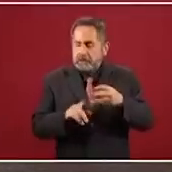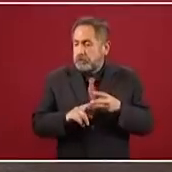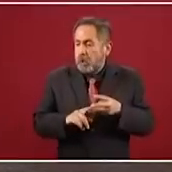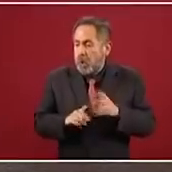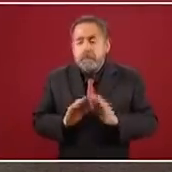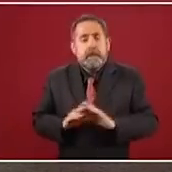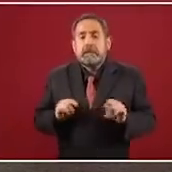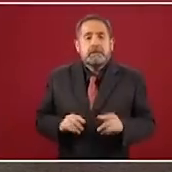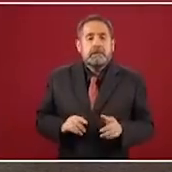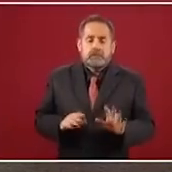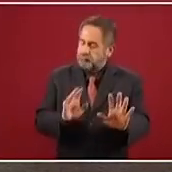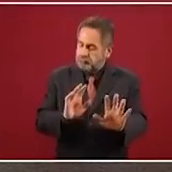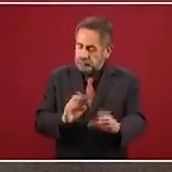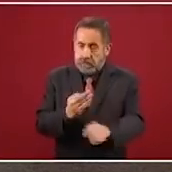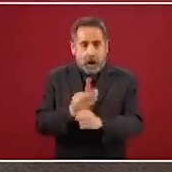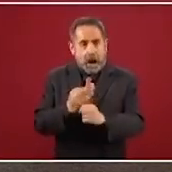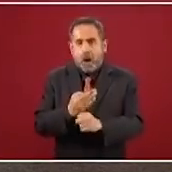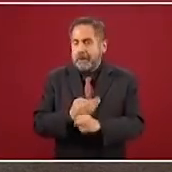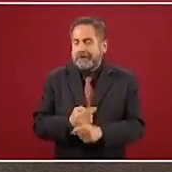atención